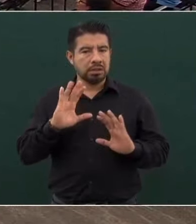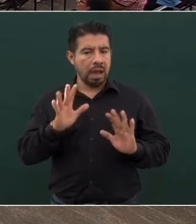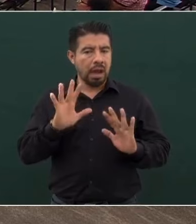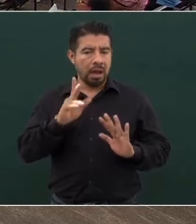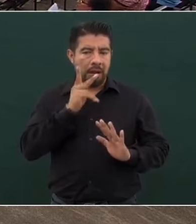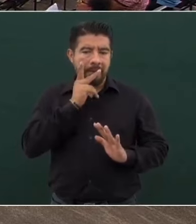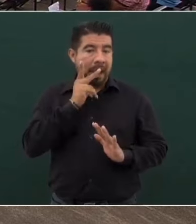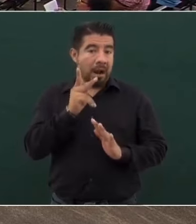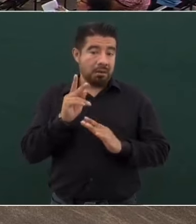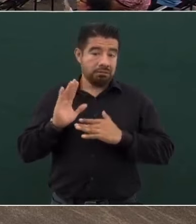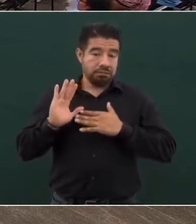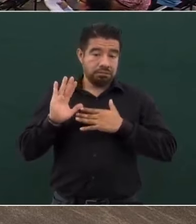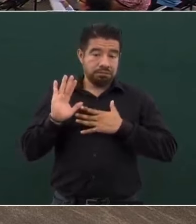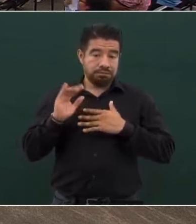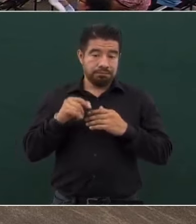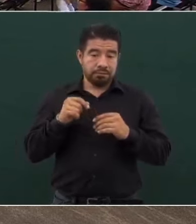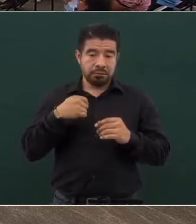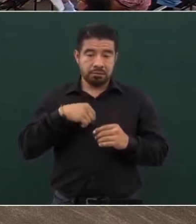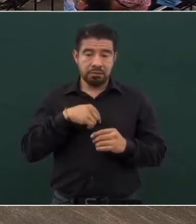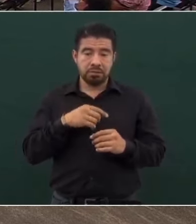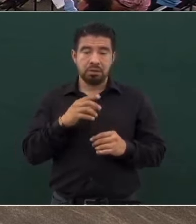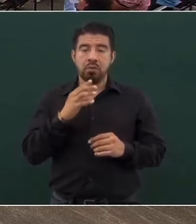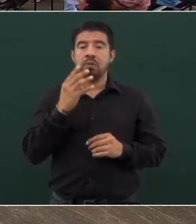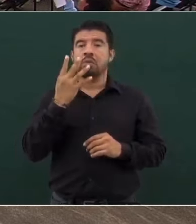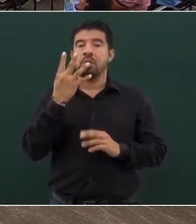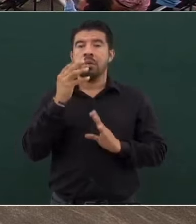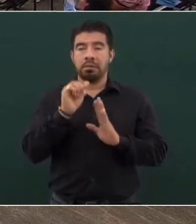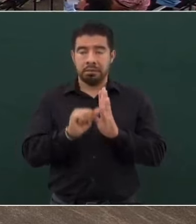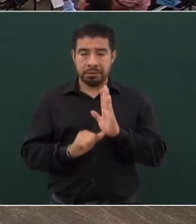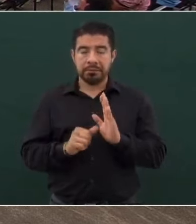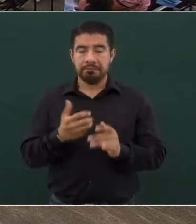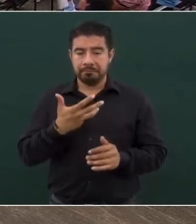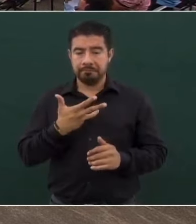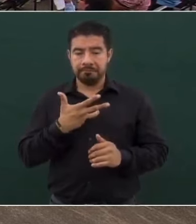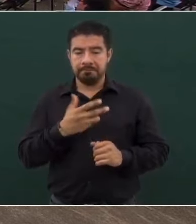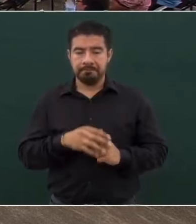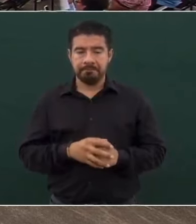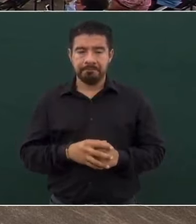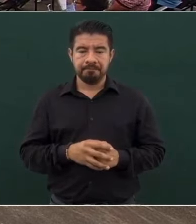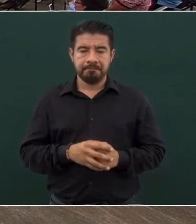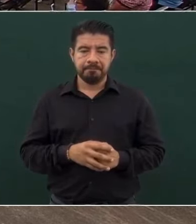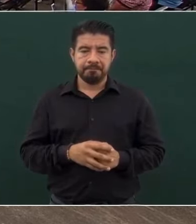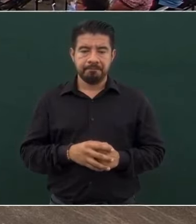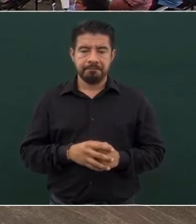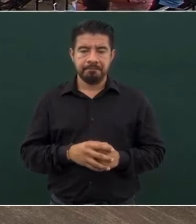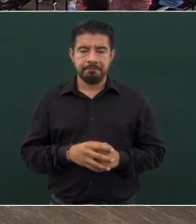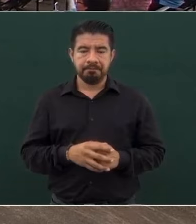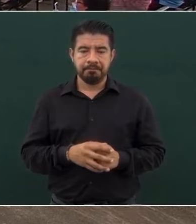Faltan 4 meses. Es esta zona.